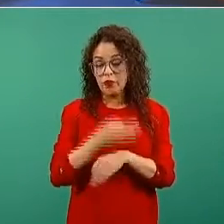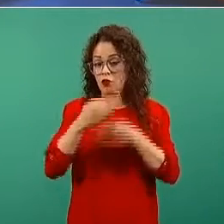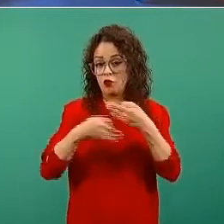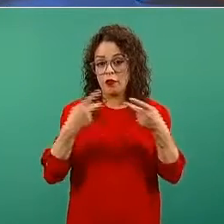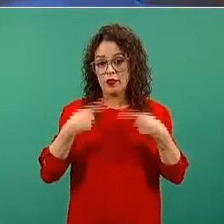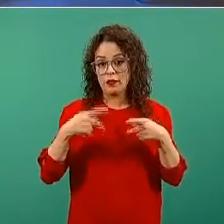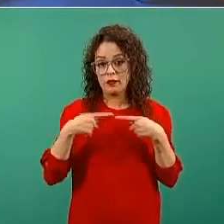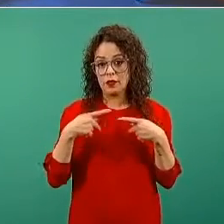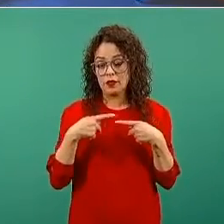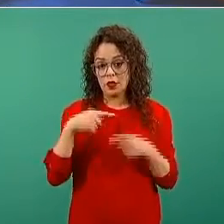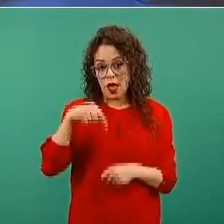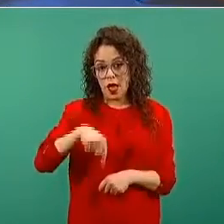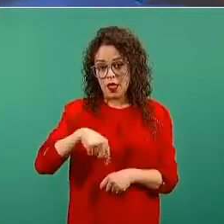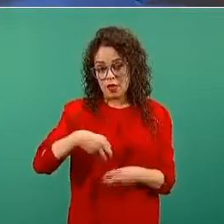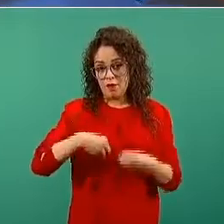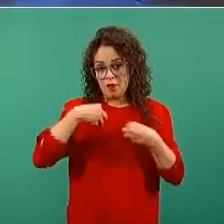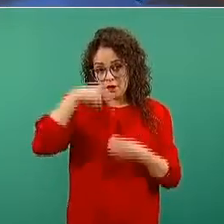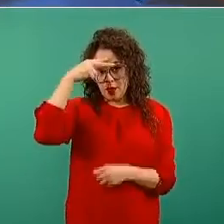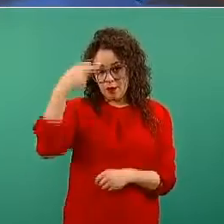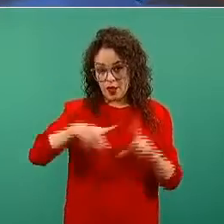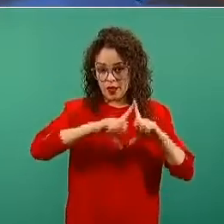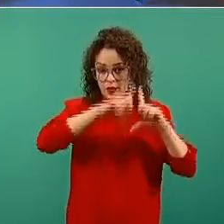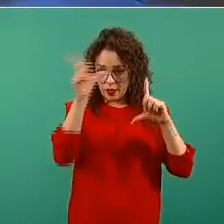las personas en México.